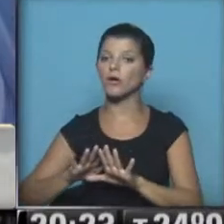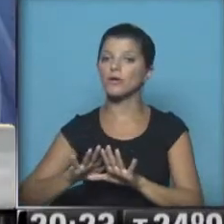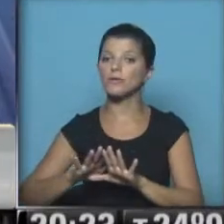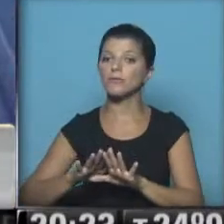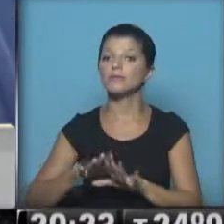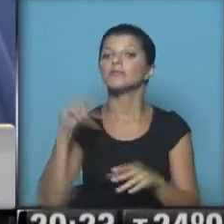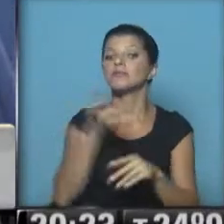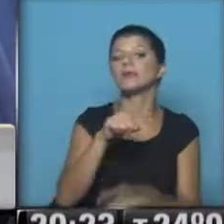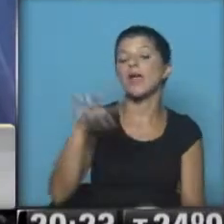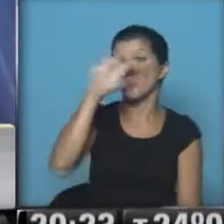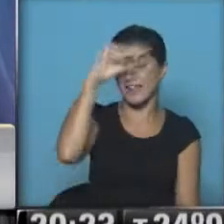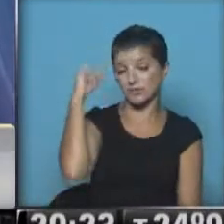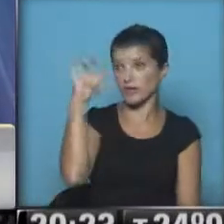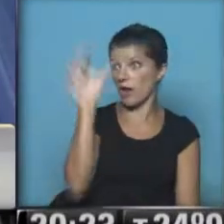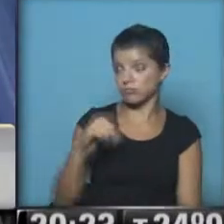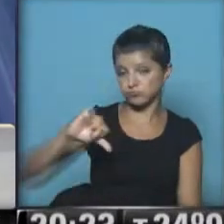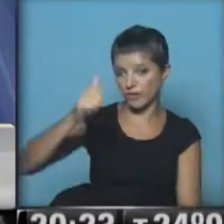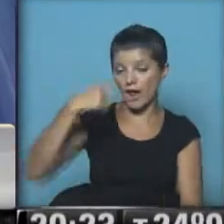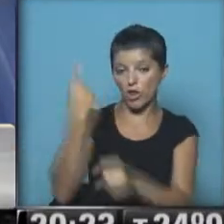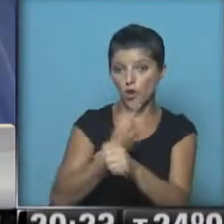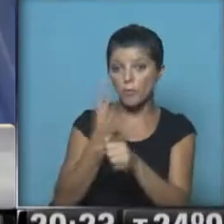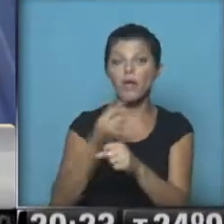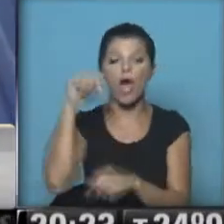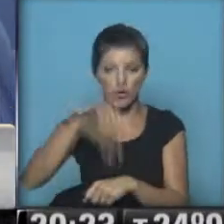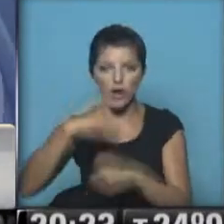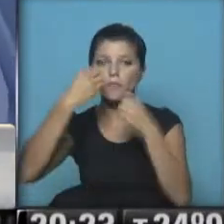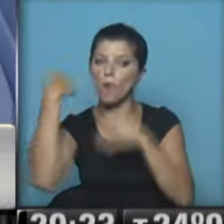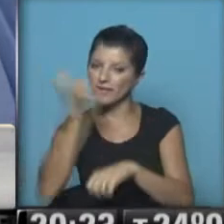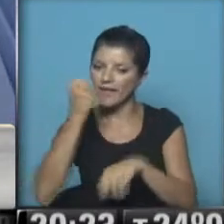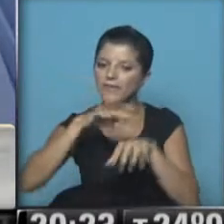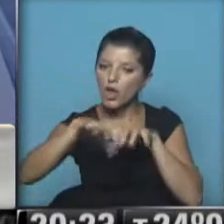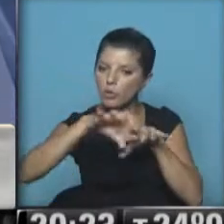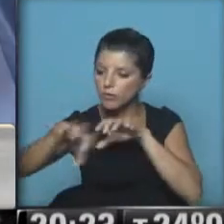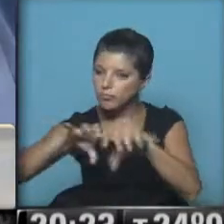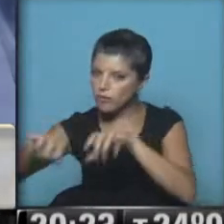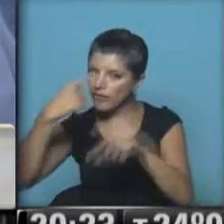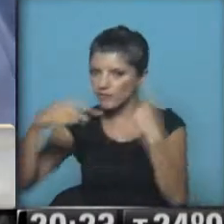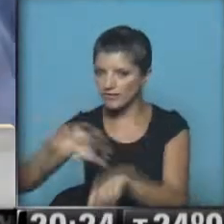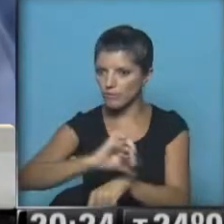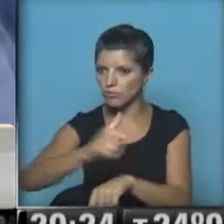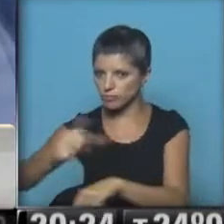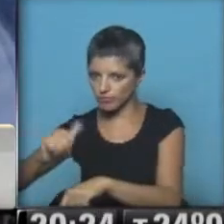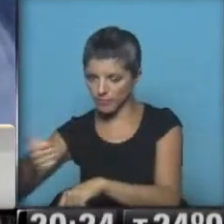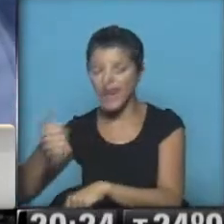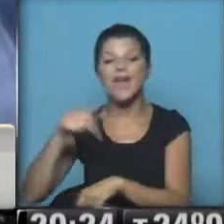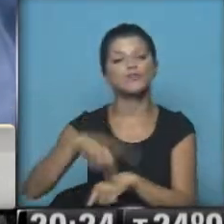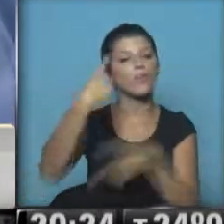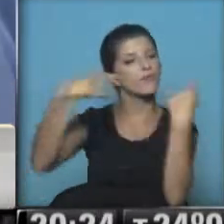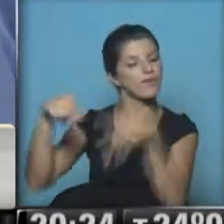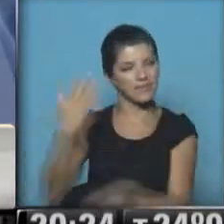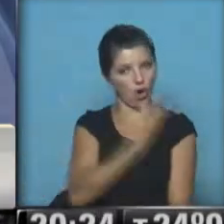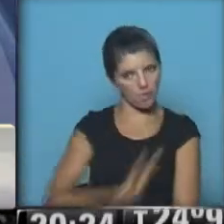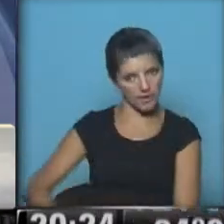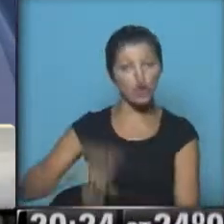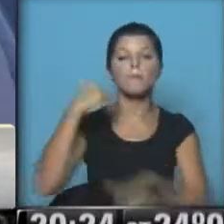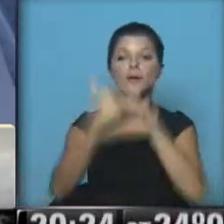a nivel nacional, sino que lo local comienza a cobrar un lugar importante. Le pasa a varios gobiernos